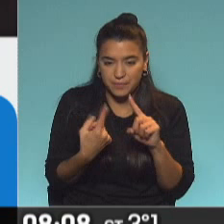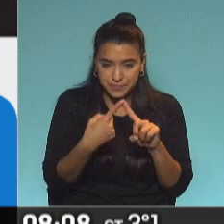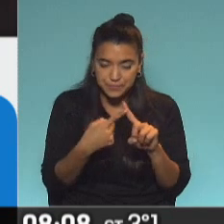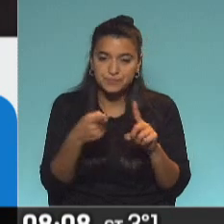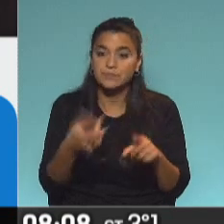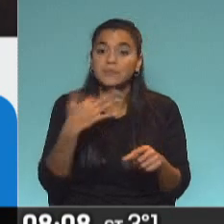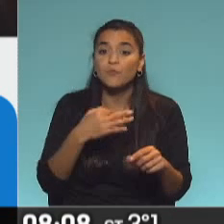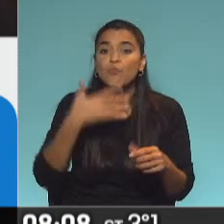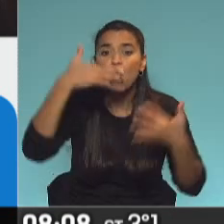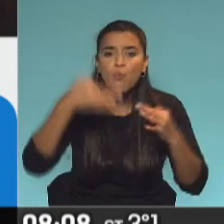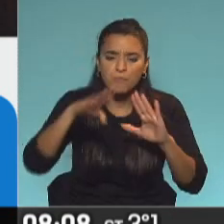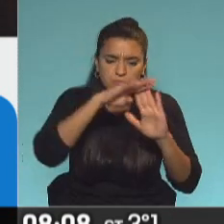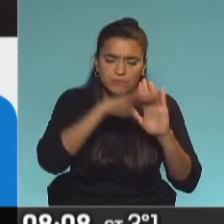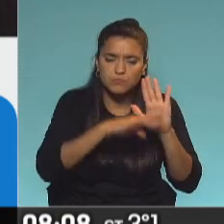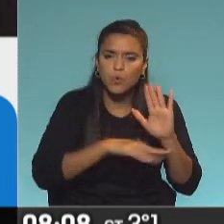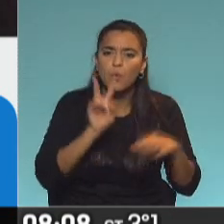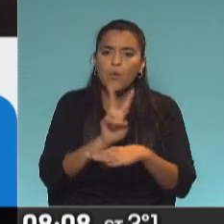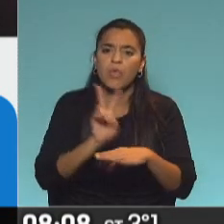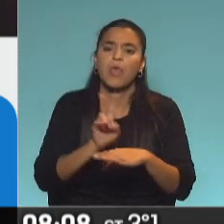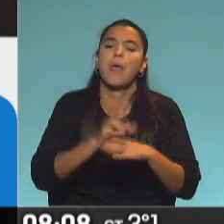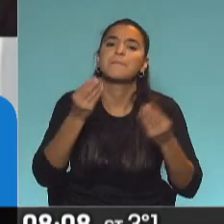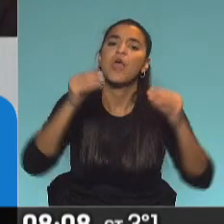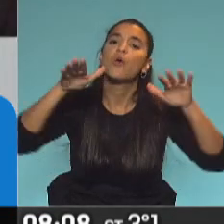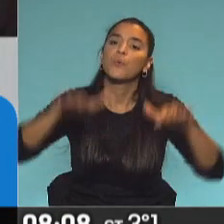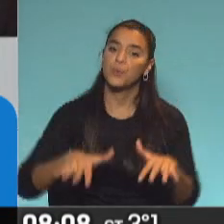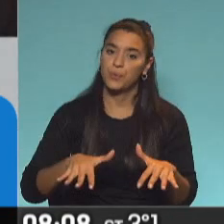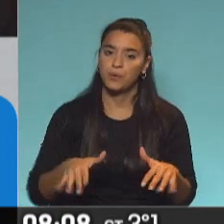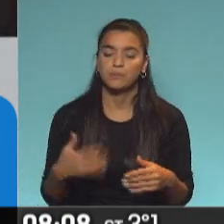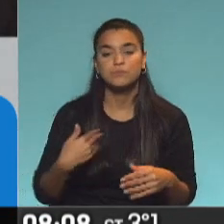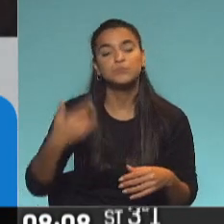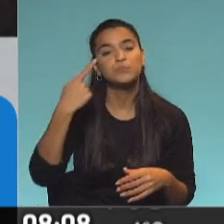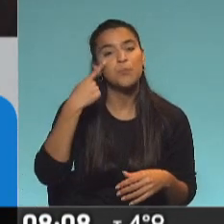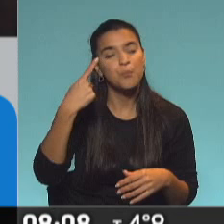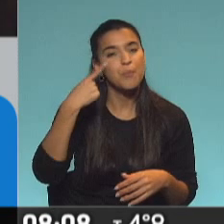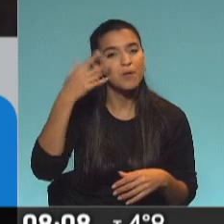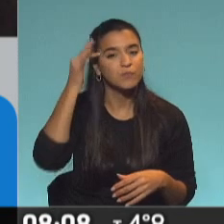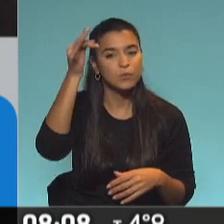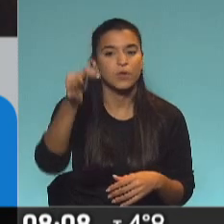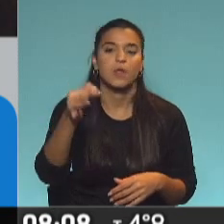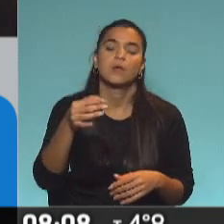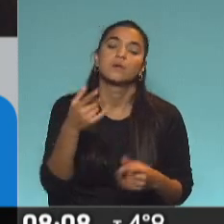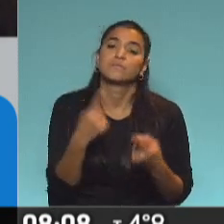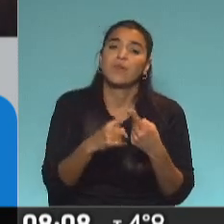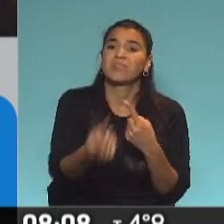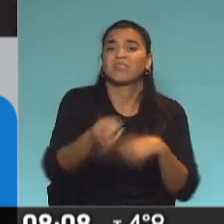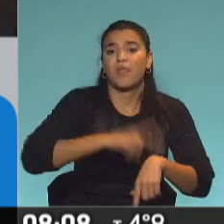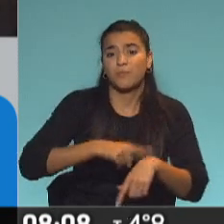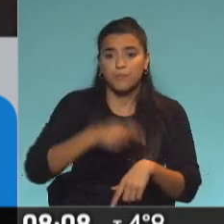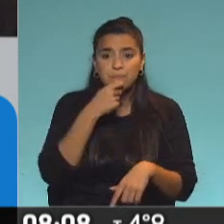cumplir todas las medidas de cuidado, bajar el miedo y tener cierta perspectiva, porque esto va para largo, nos guste o no. Y si